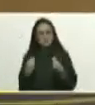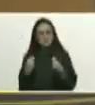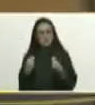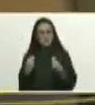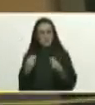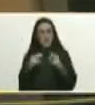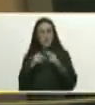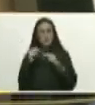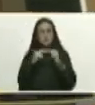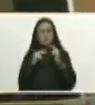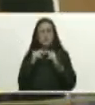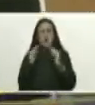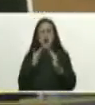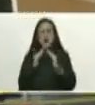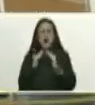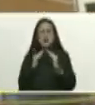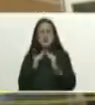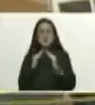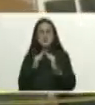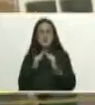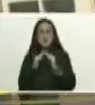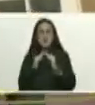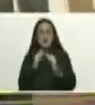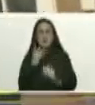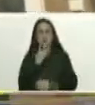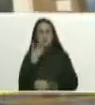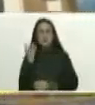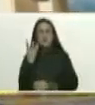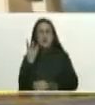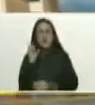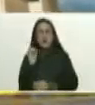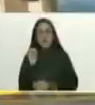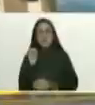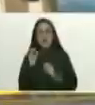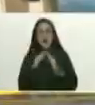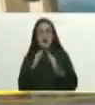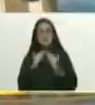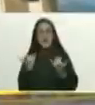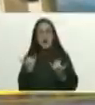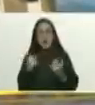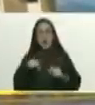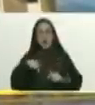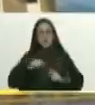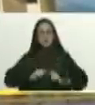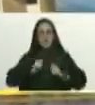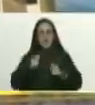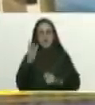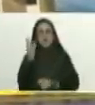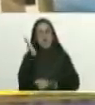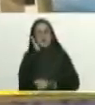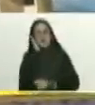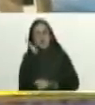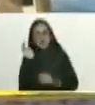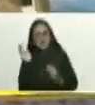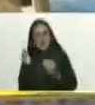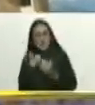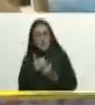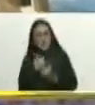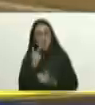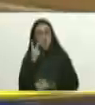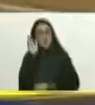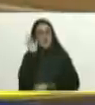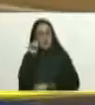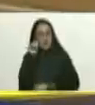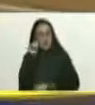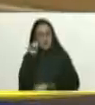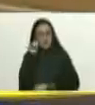la construcción de estas 440 viviendas que estamos entregando. Tres habitaciones, dos